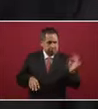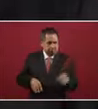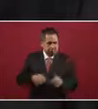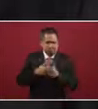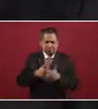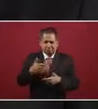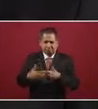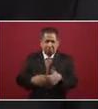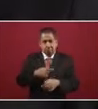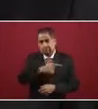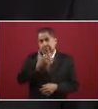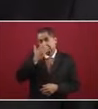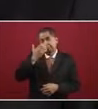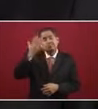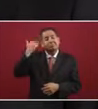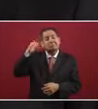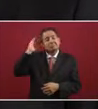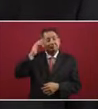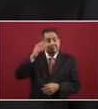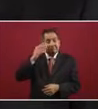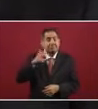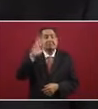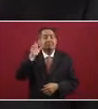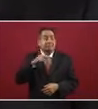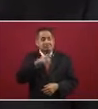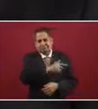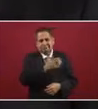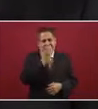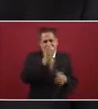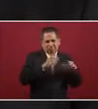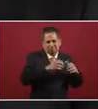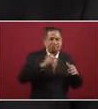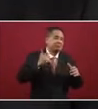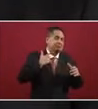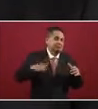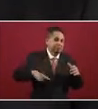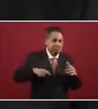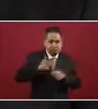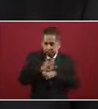Son prácticas del antiguo régimen.